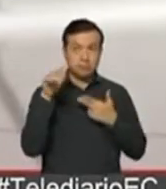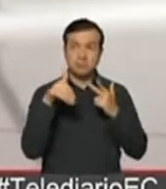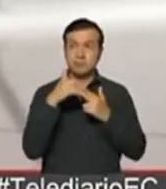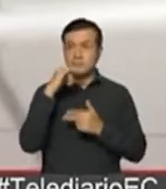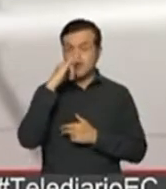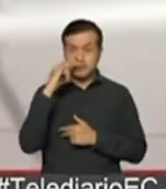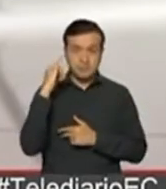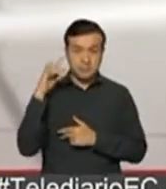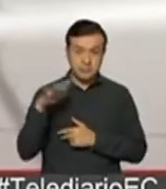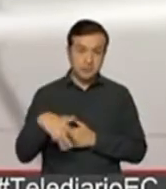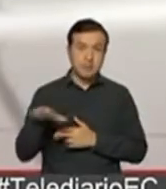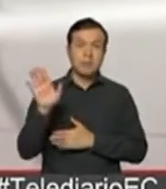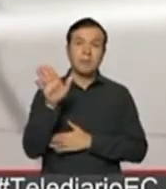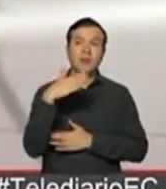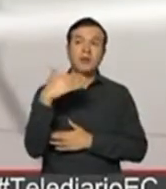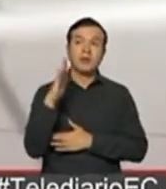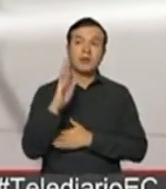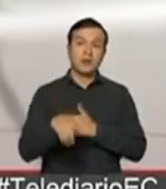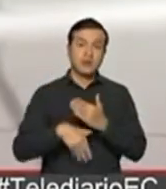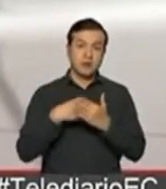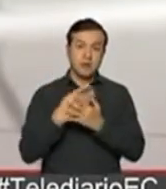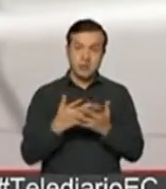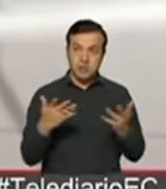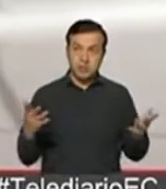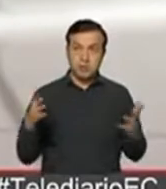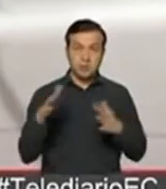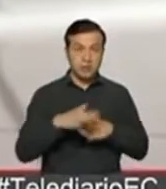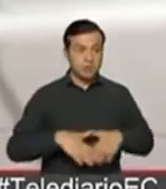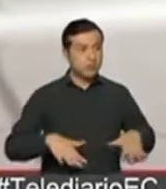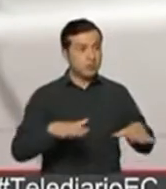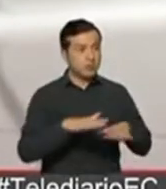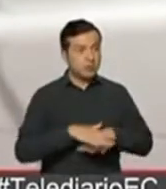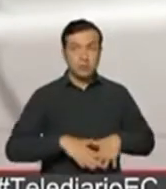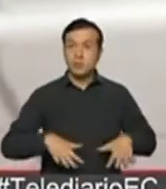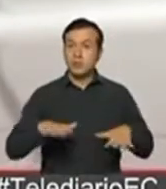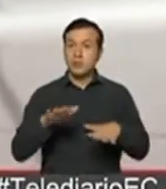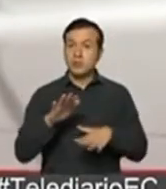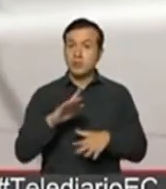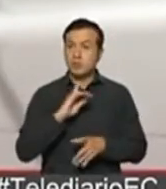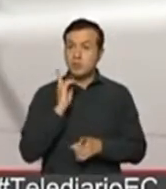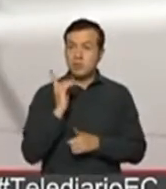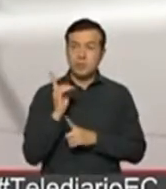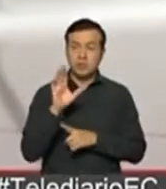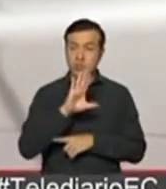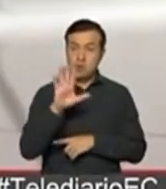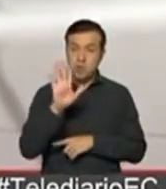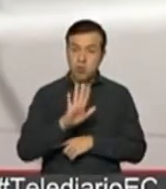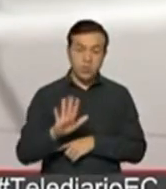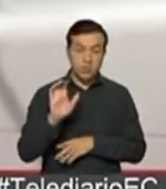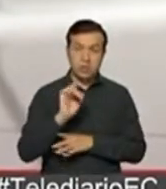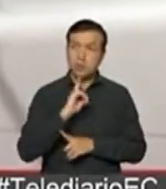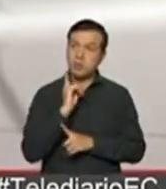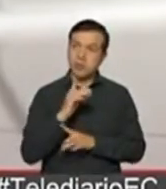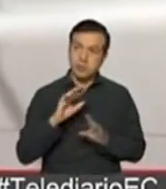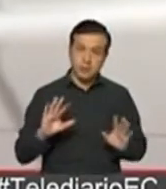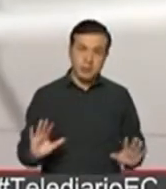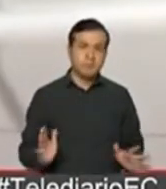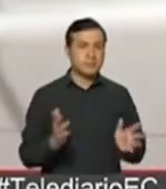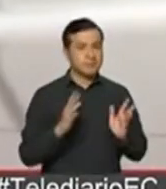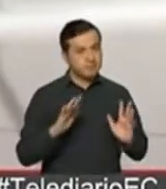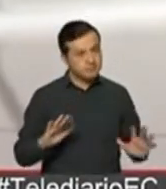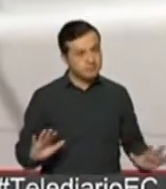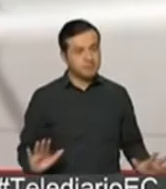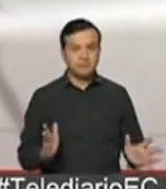niños que llevaban esa bandera al palacio a las poblaciones más alejadas de nuestra patria para empujar como un